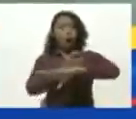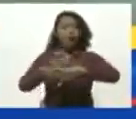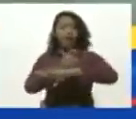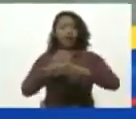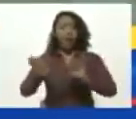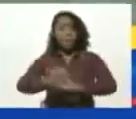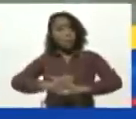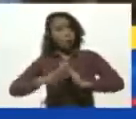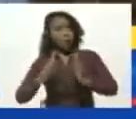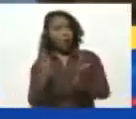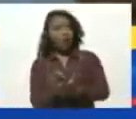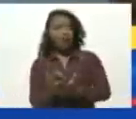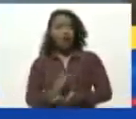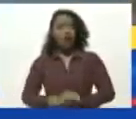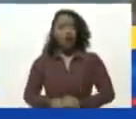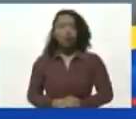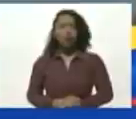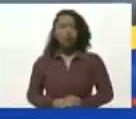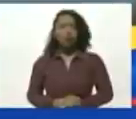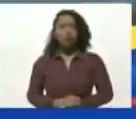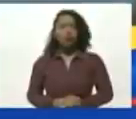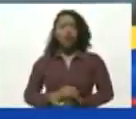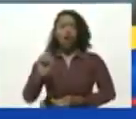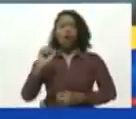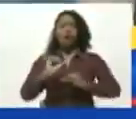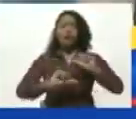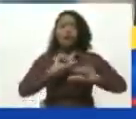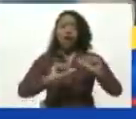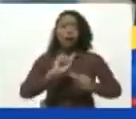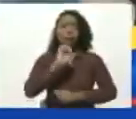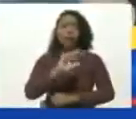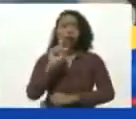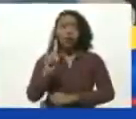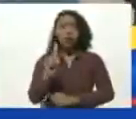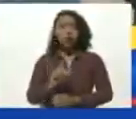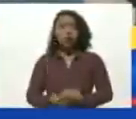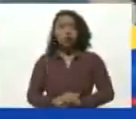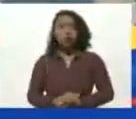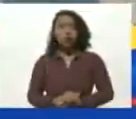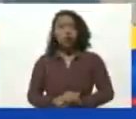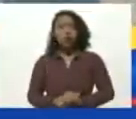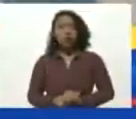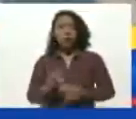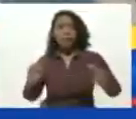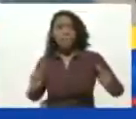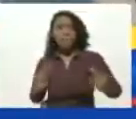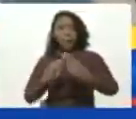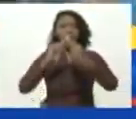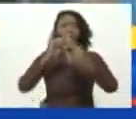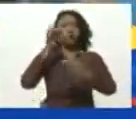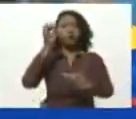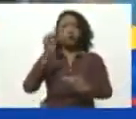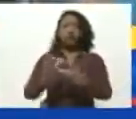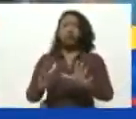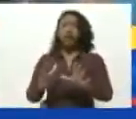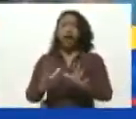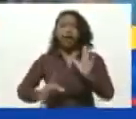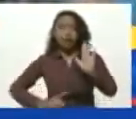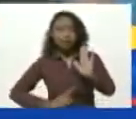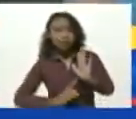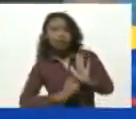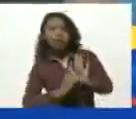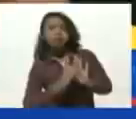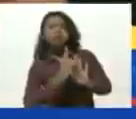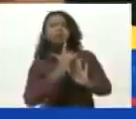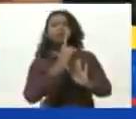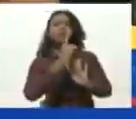mundo? ¿O el siglo XXI nos ha encontrado con el desarrollo